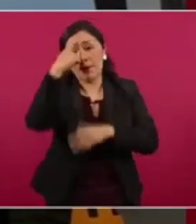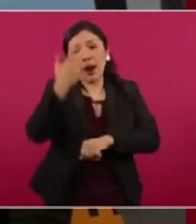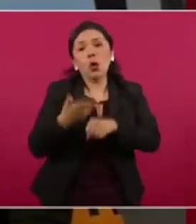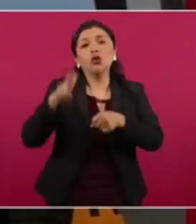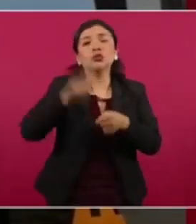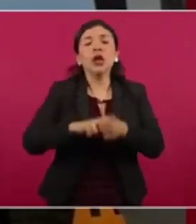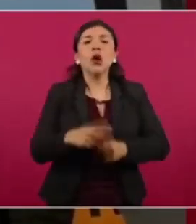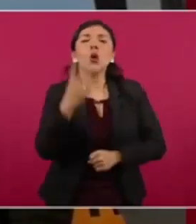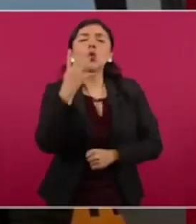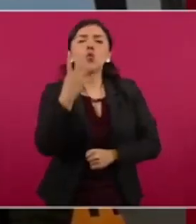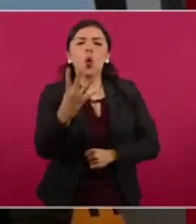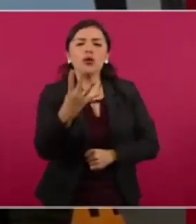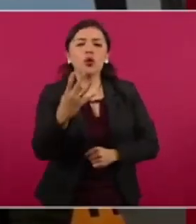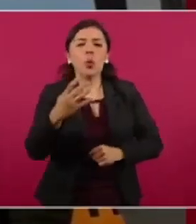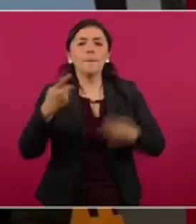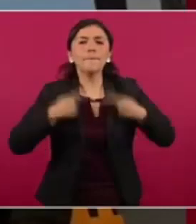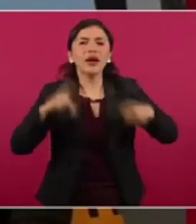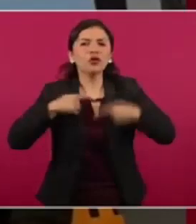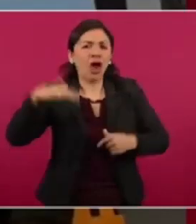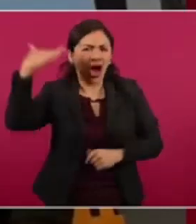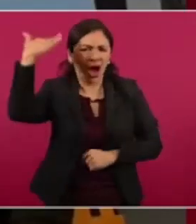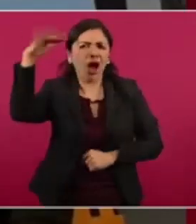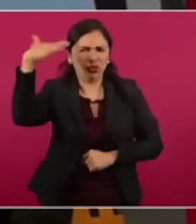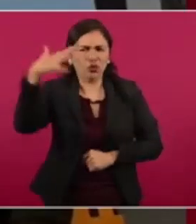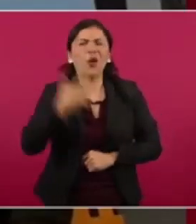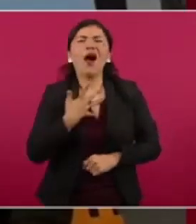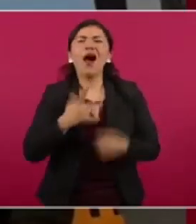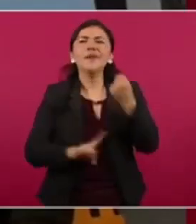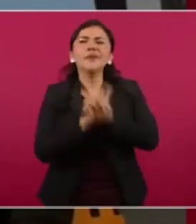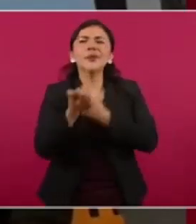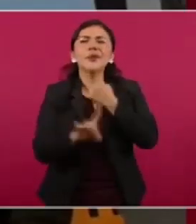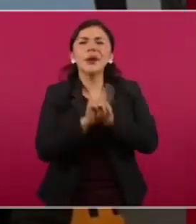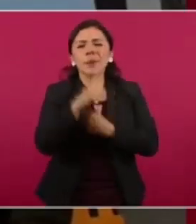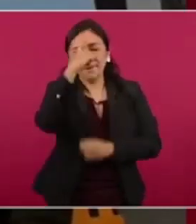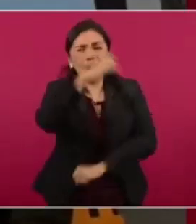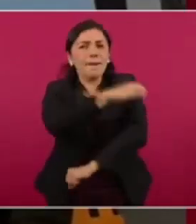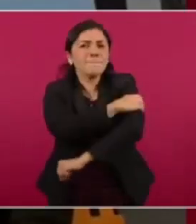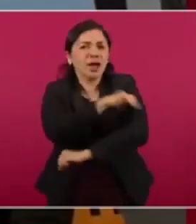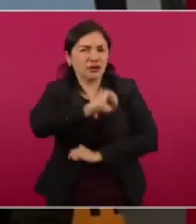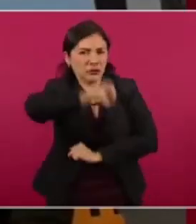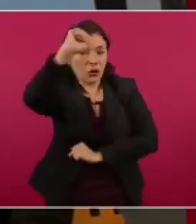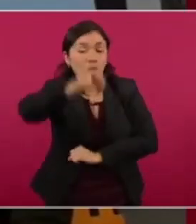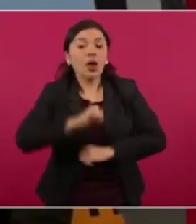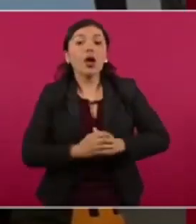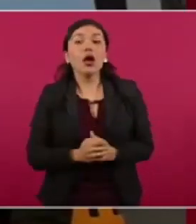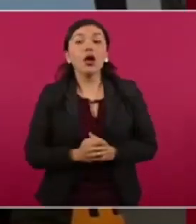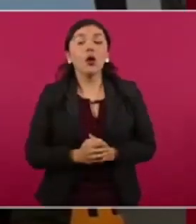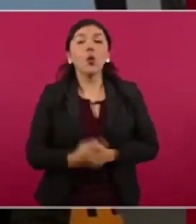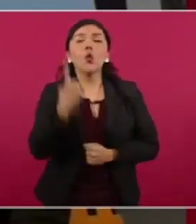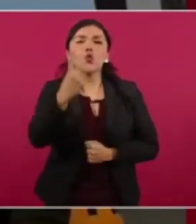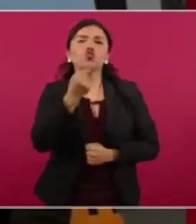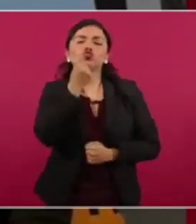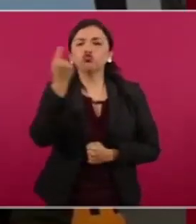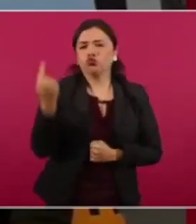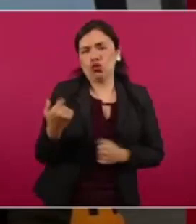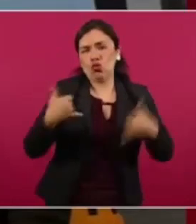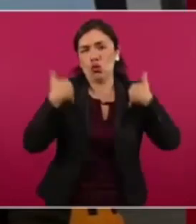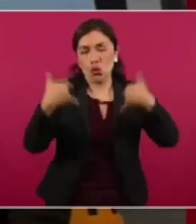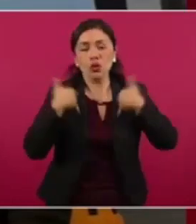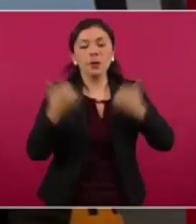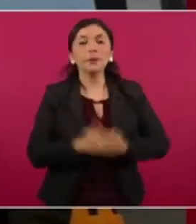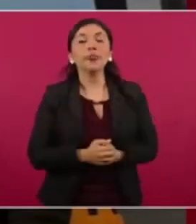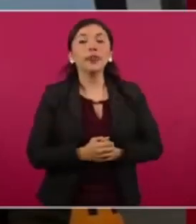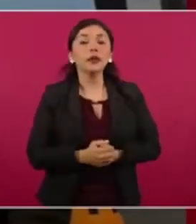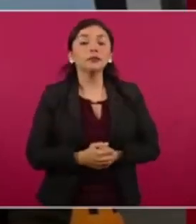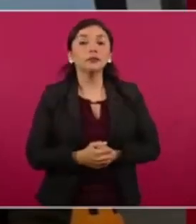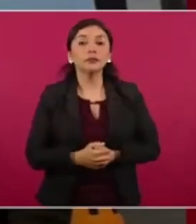4 adultos con problemas de hipertensión y a un menor. Se